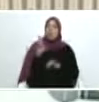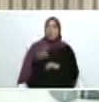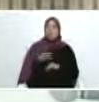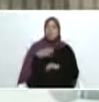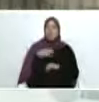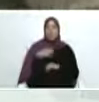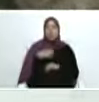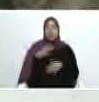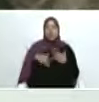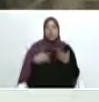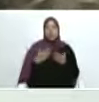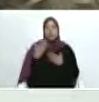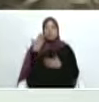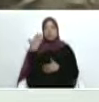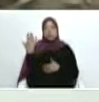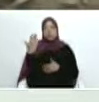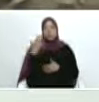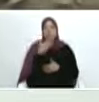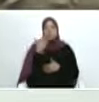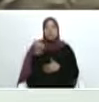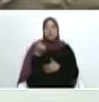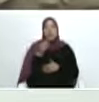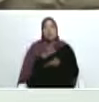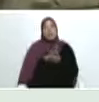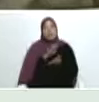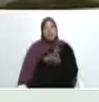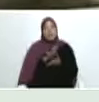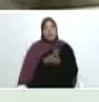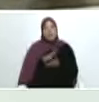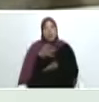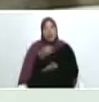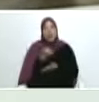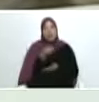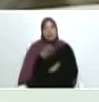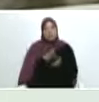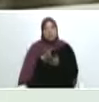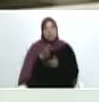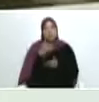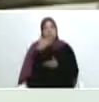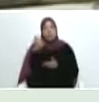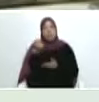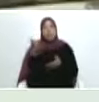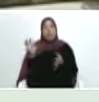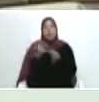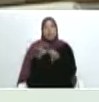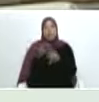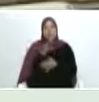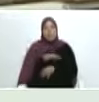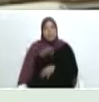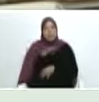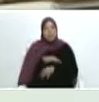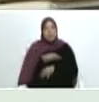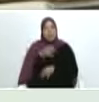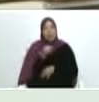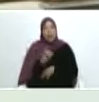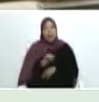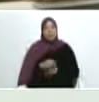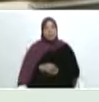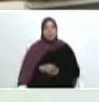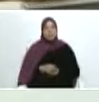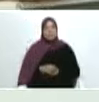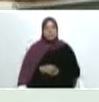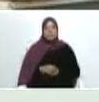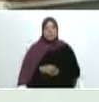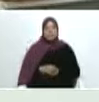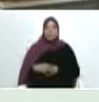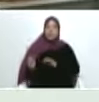hemos tenido. Calma y cordura, la hemos tenido. Máxima unión cívico-militar, lo hemos tenido. Y